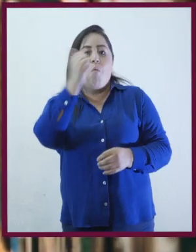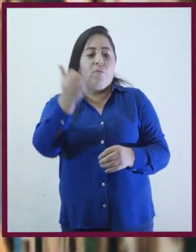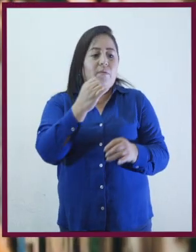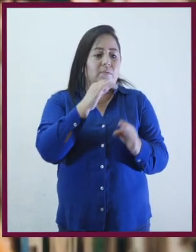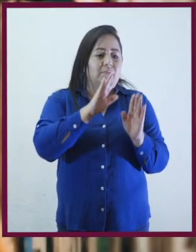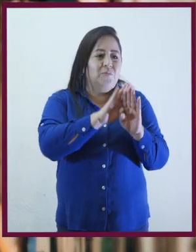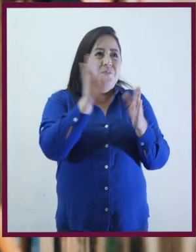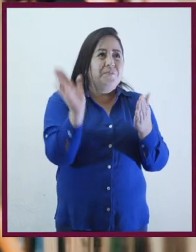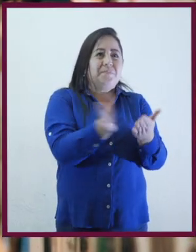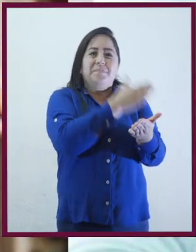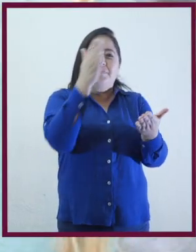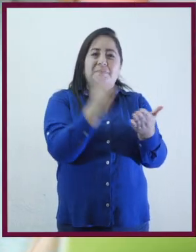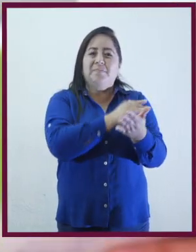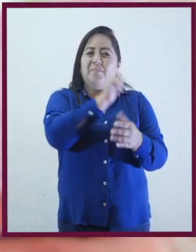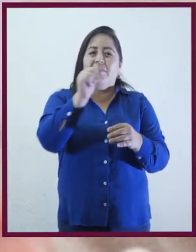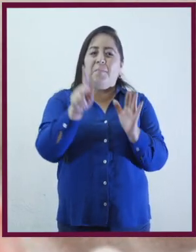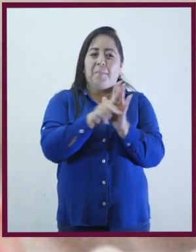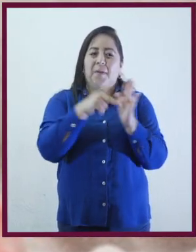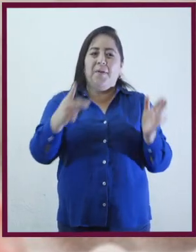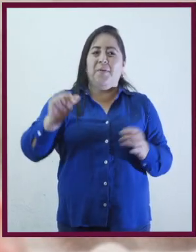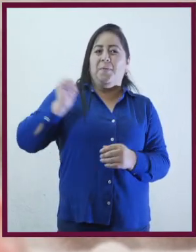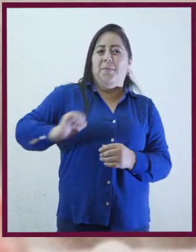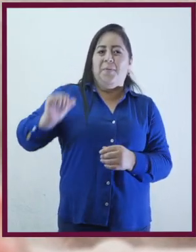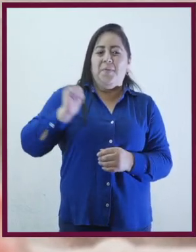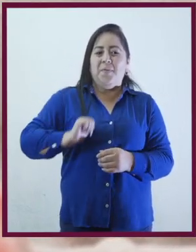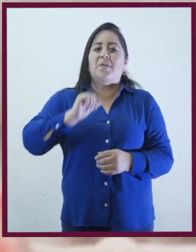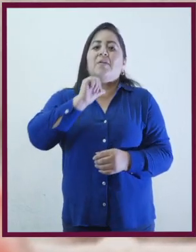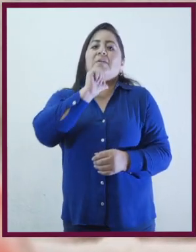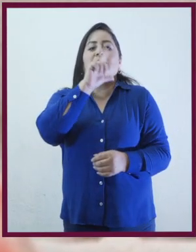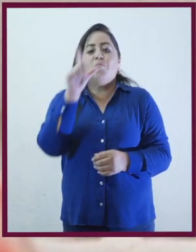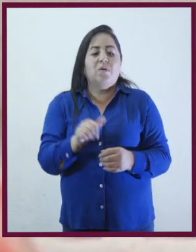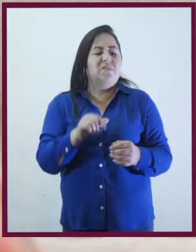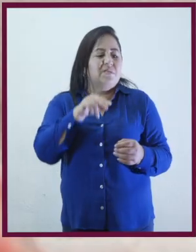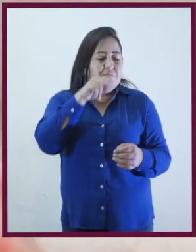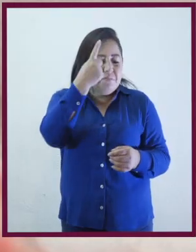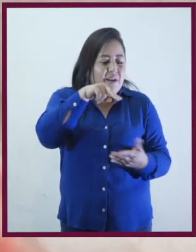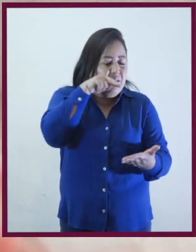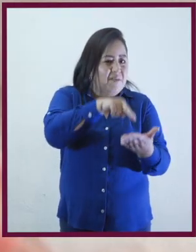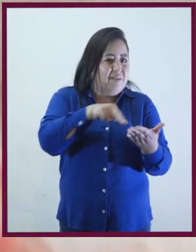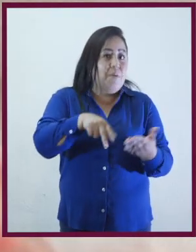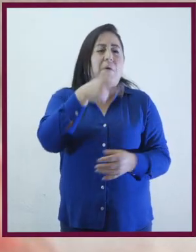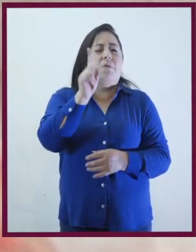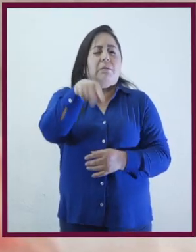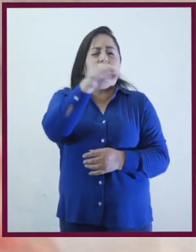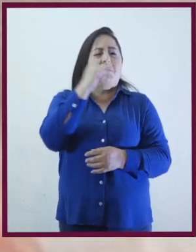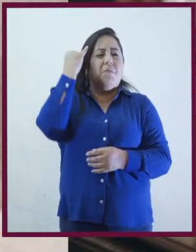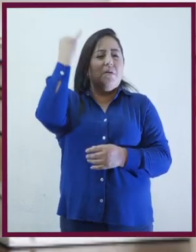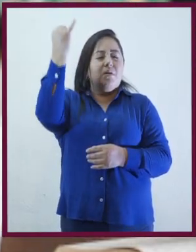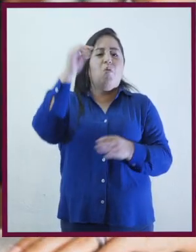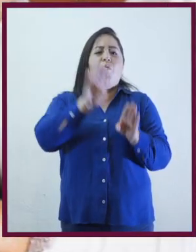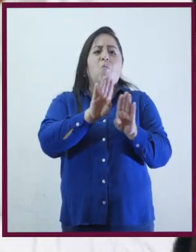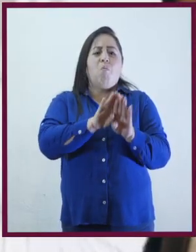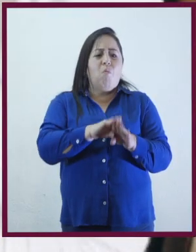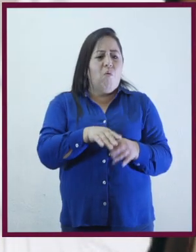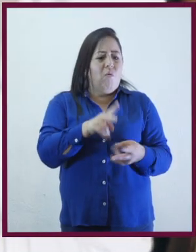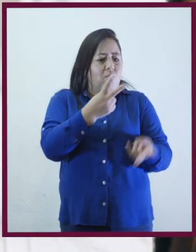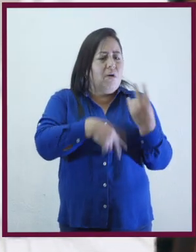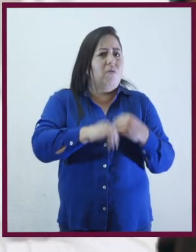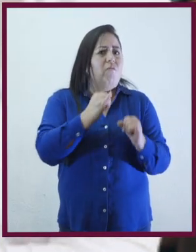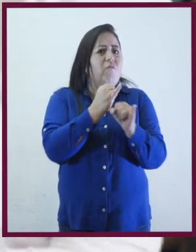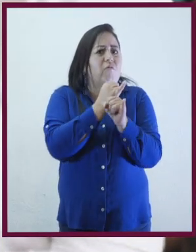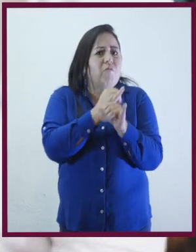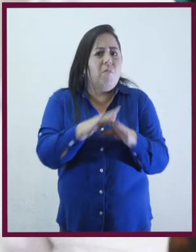por periódicos y revistas antiguas y consultarlos presencialmente. ¿Te imaginas cómo conseguían información